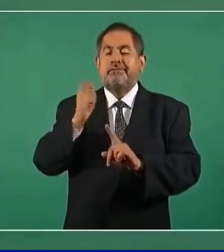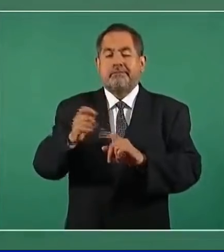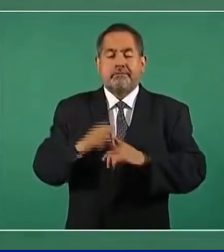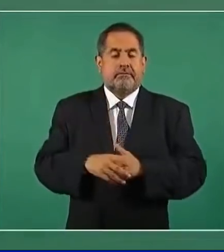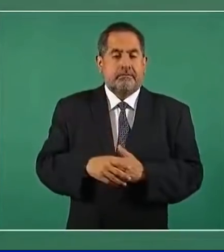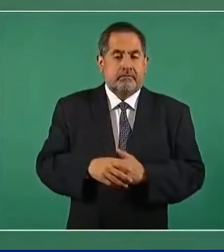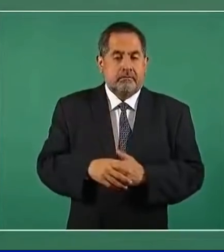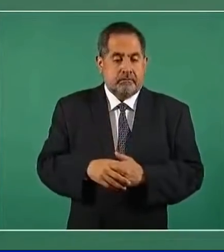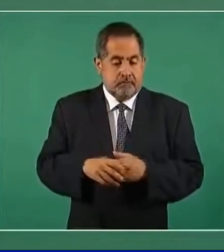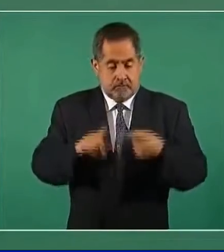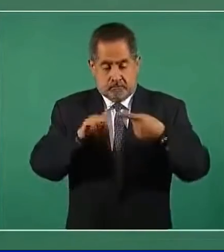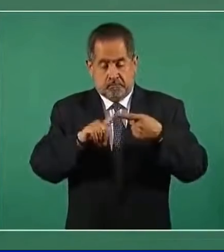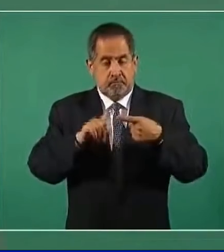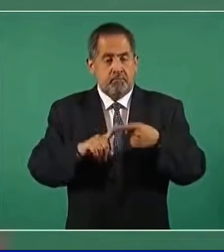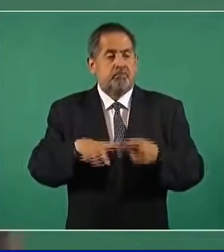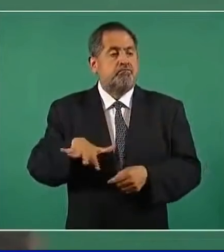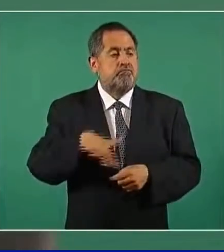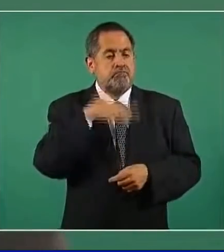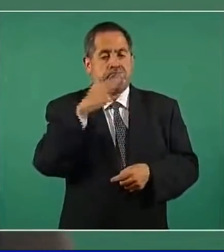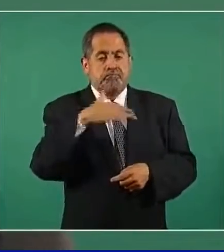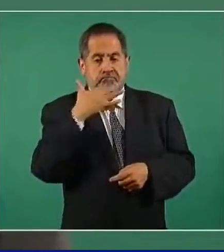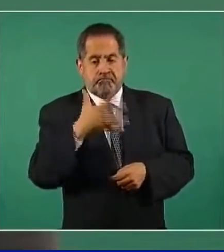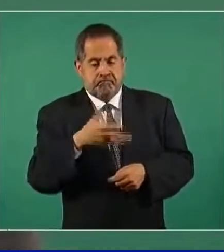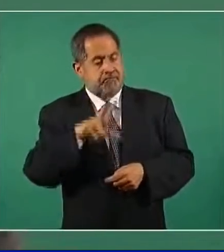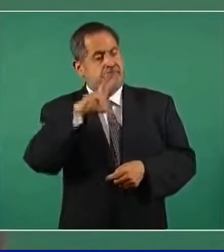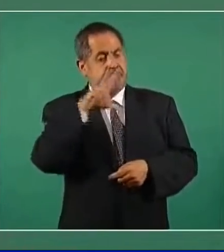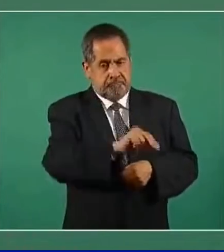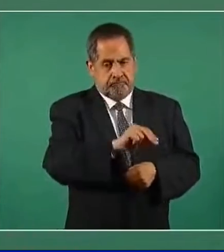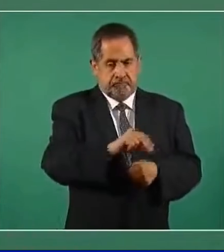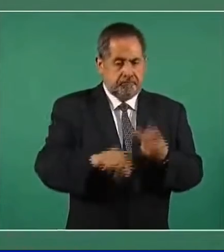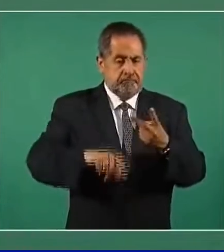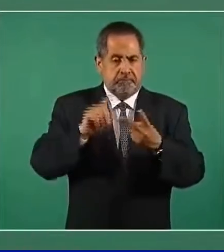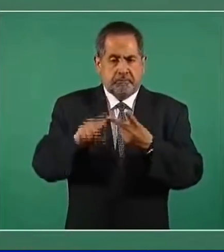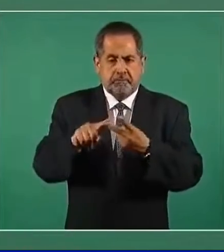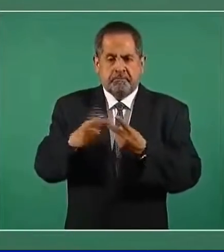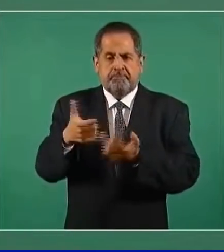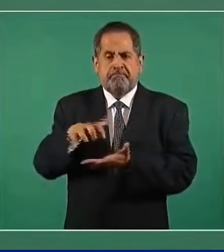en no permitir la corrupción y en la austeridad.